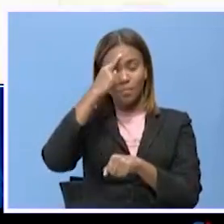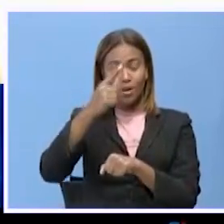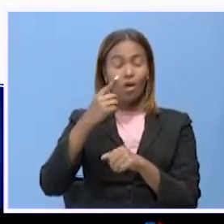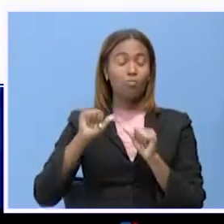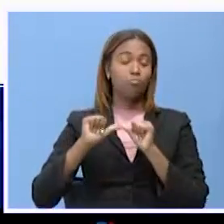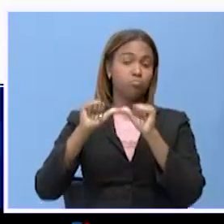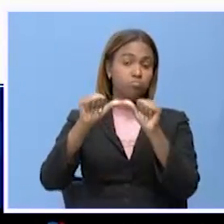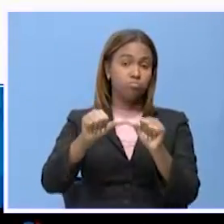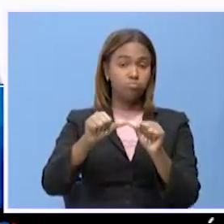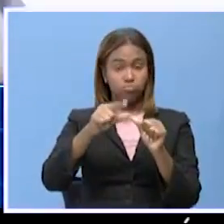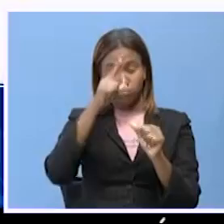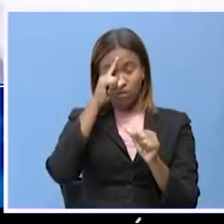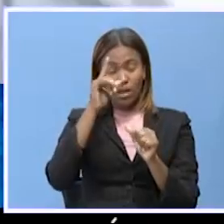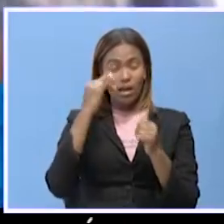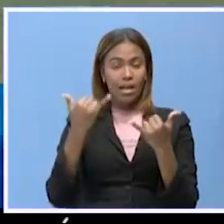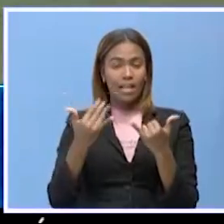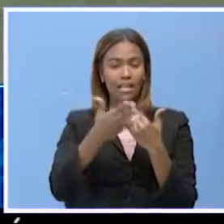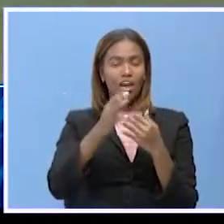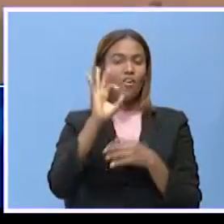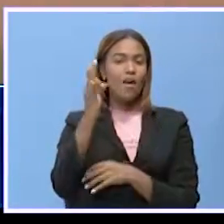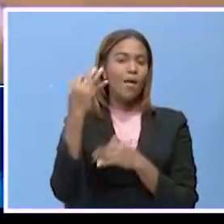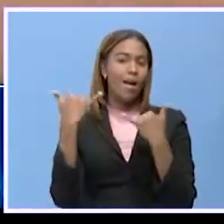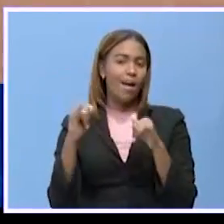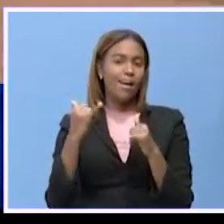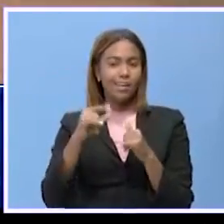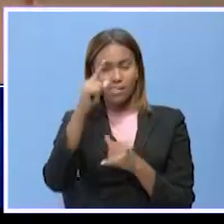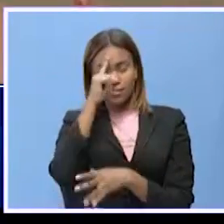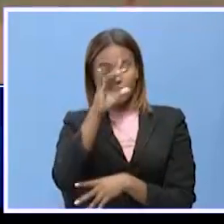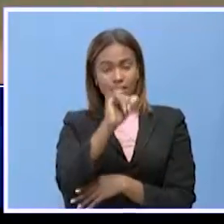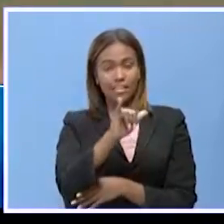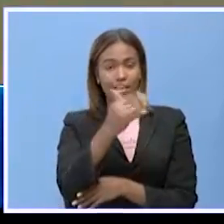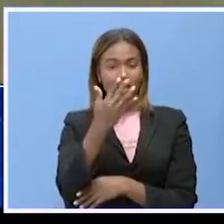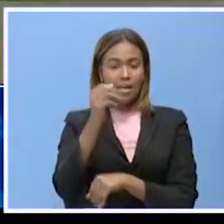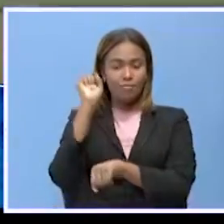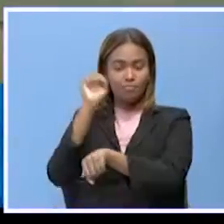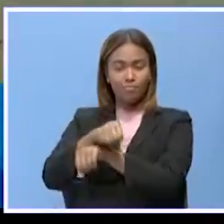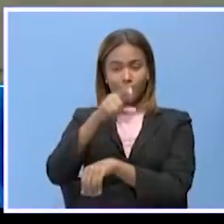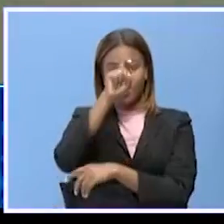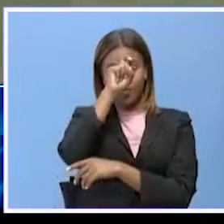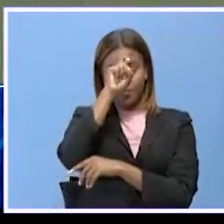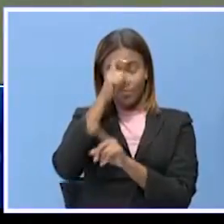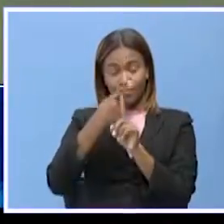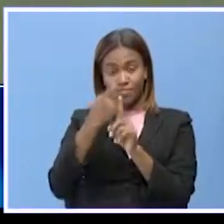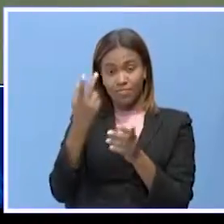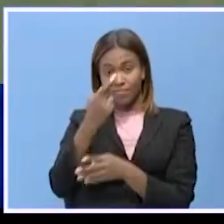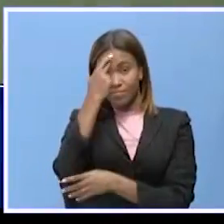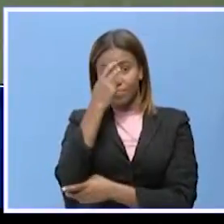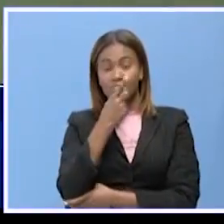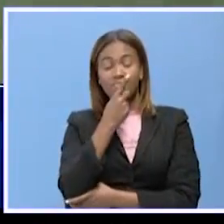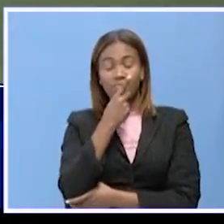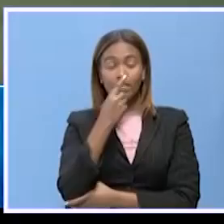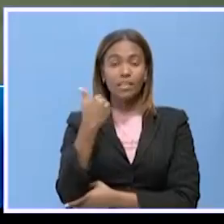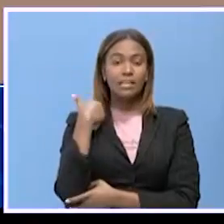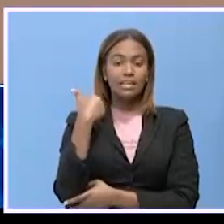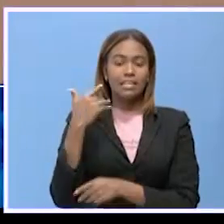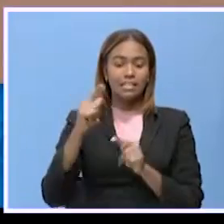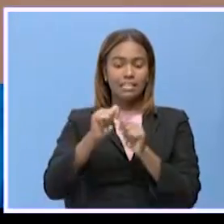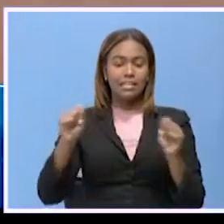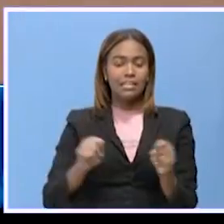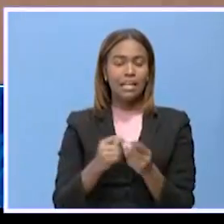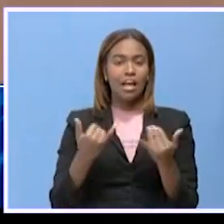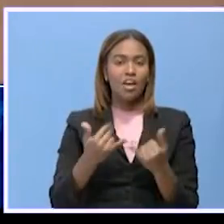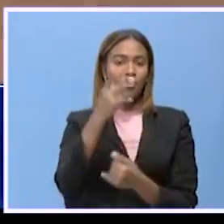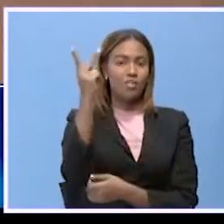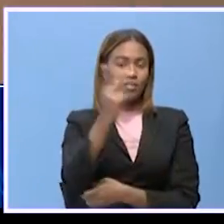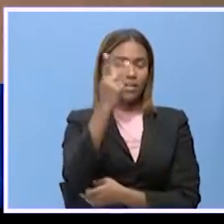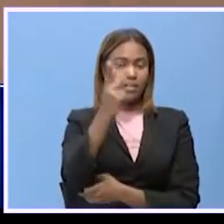indiscutible de Carlos Paulino en la novena entrada, que le permitió a las Águilas Cibaeñas de República Dominicana dejar en el terreno este